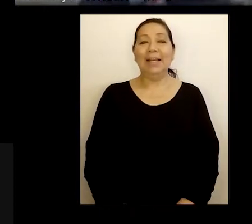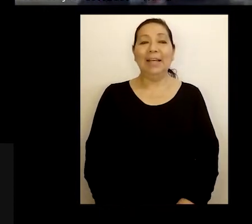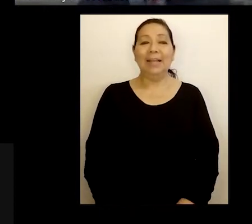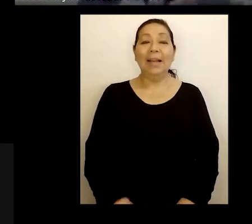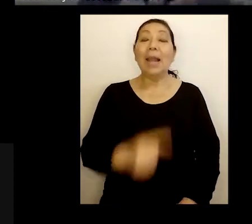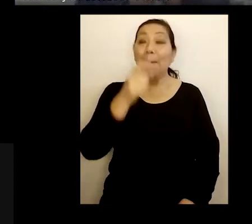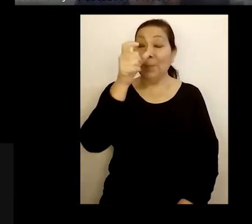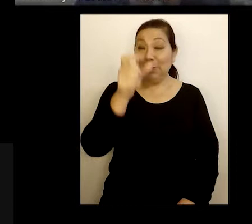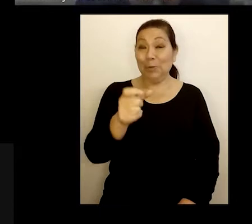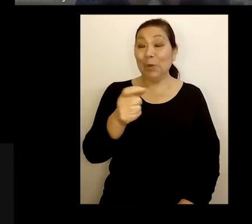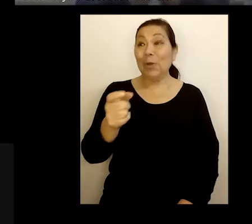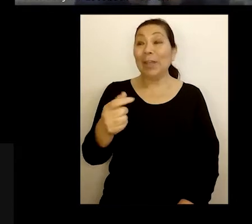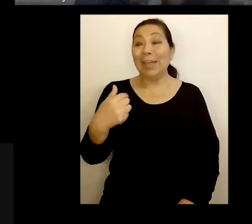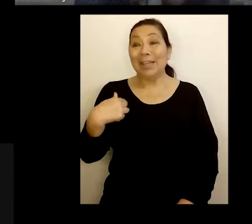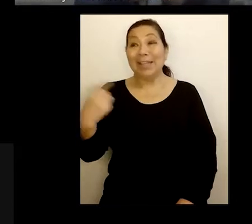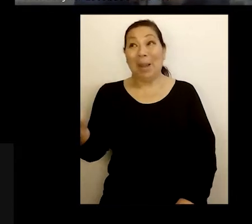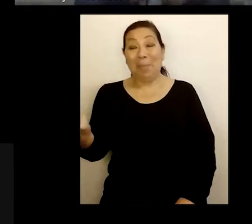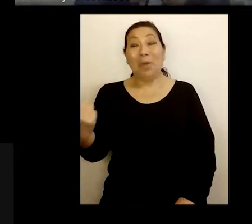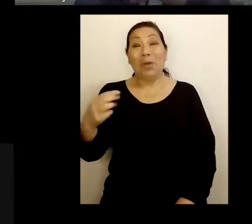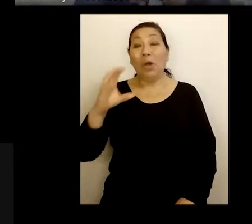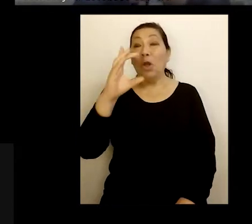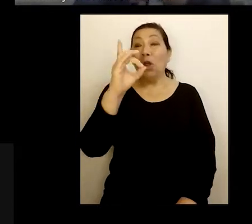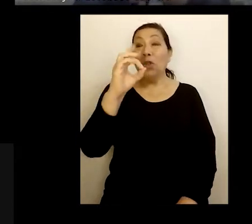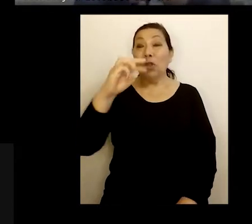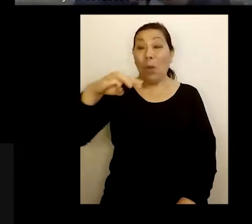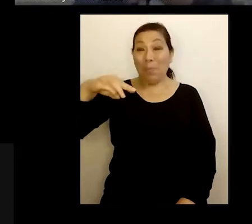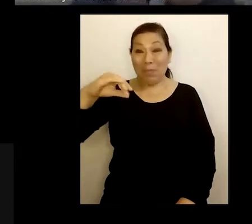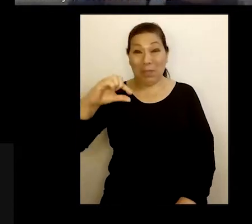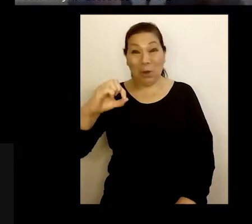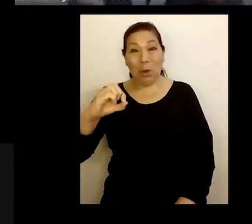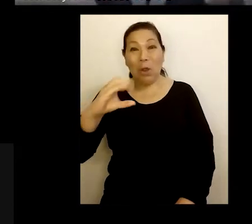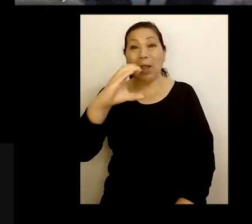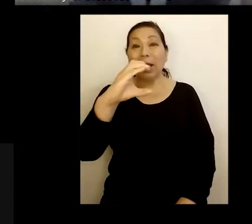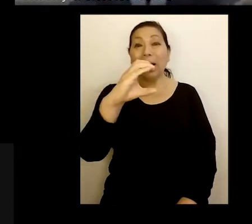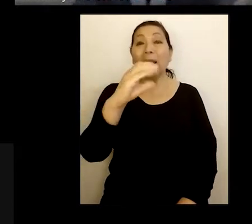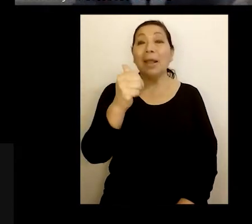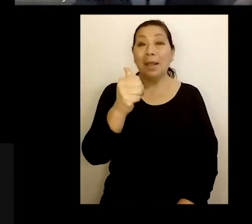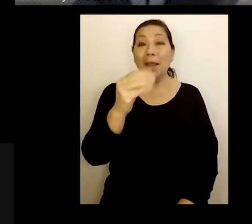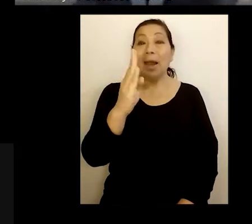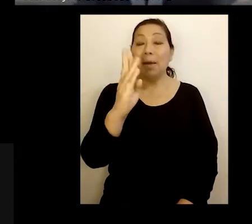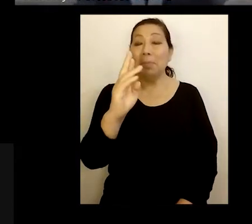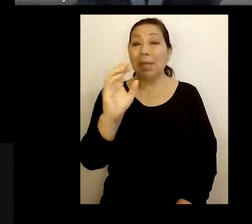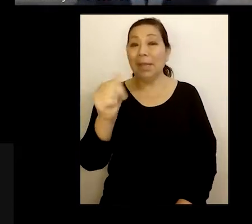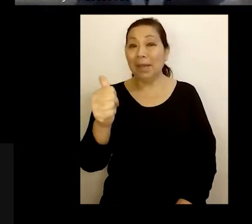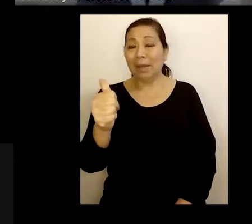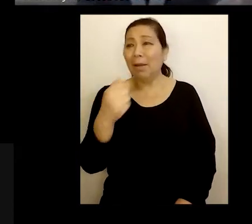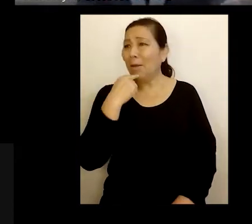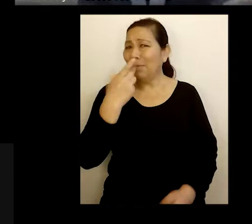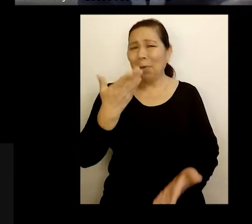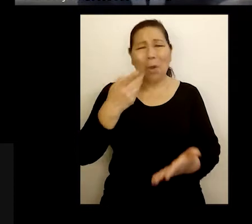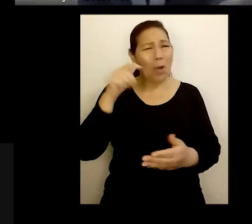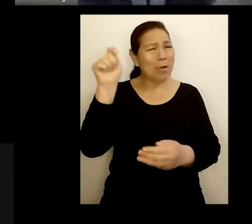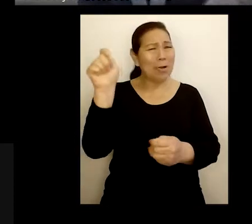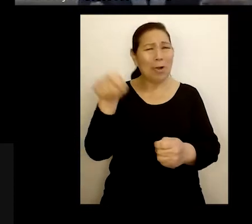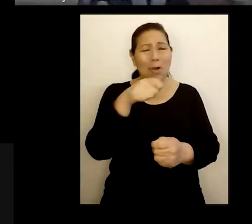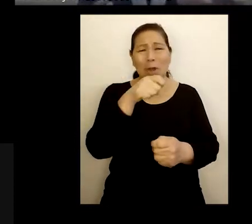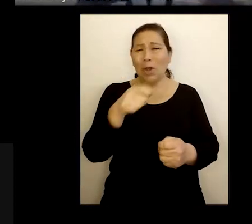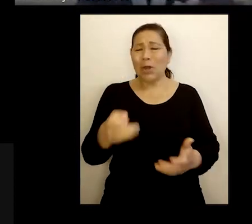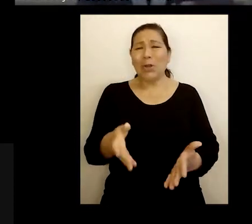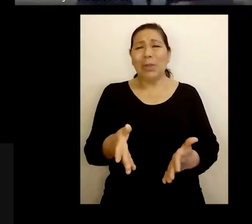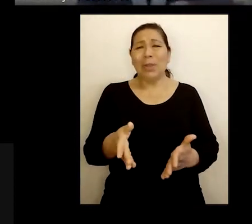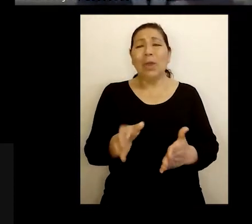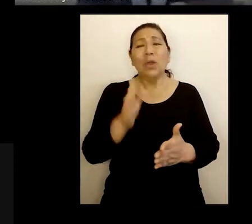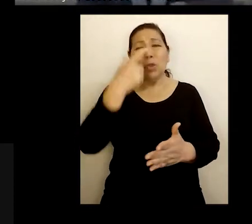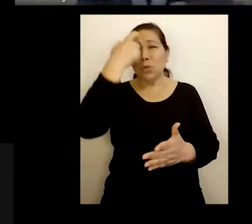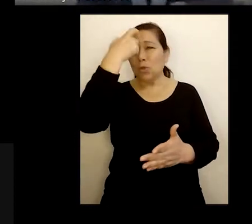el agresor, que es mi patrocinado, Domingo Cabrera Condori, le haya causado graves lesiones o en